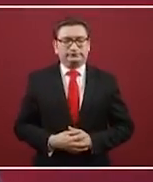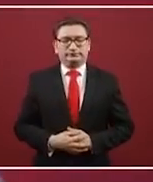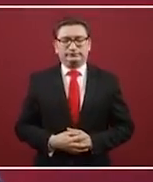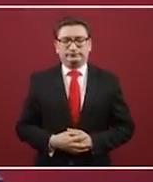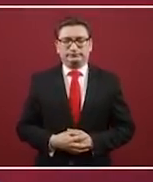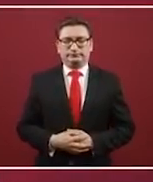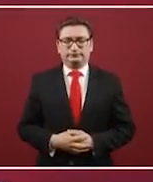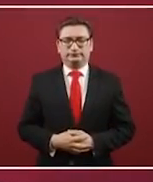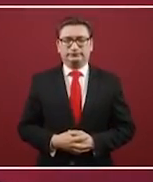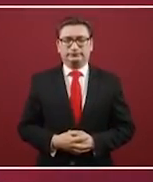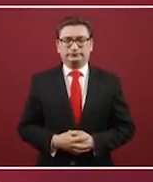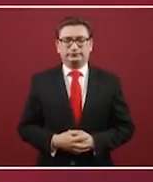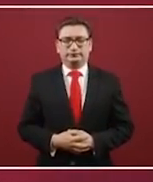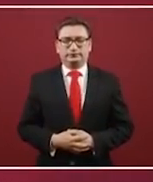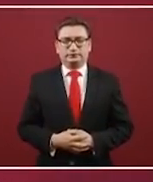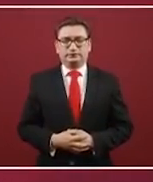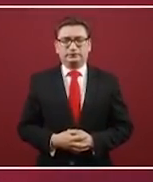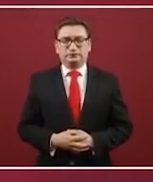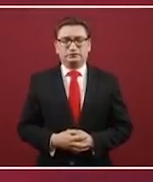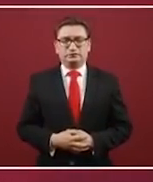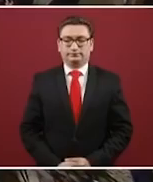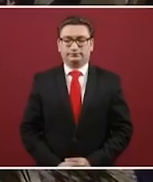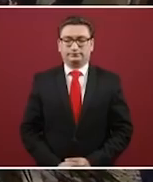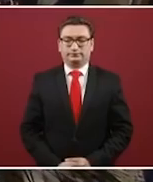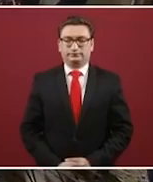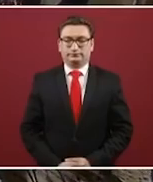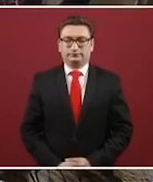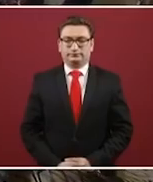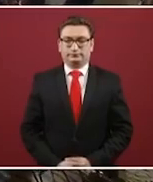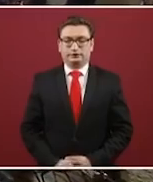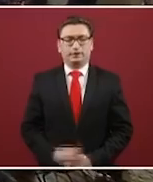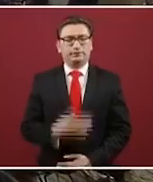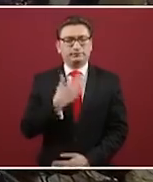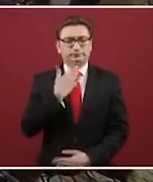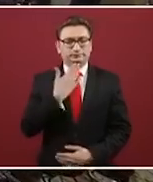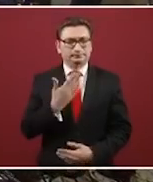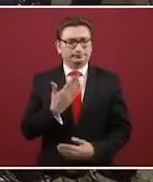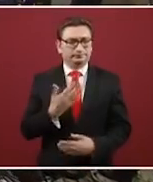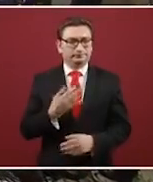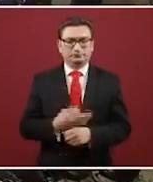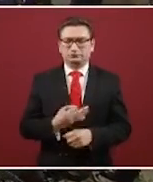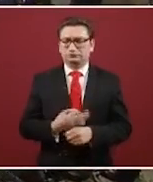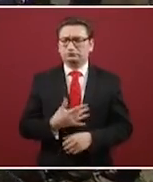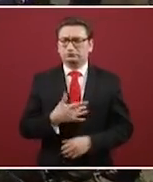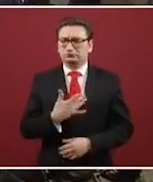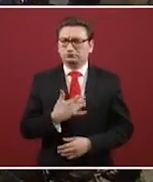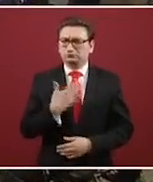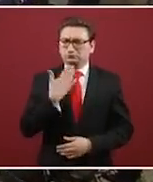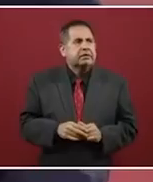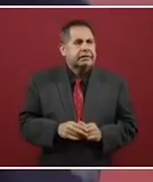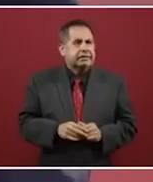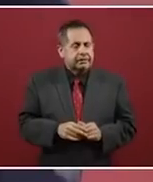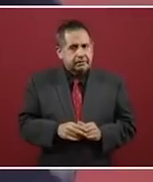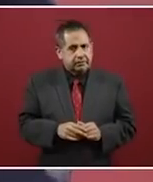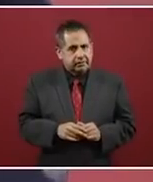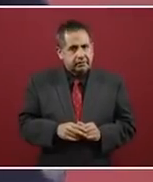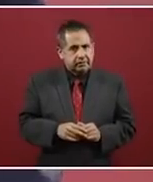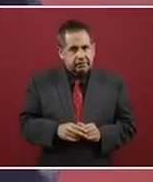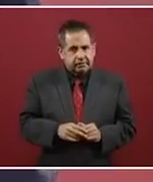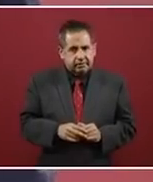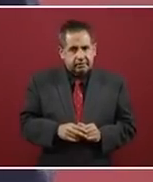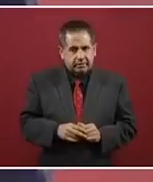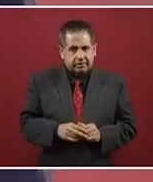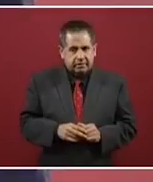el presidente andrés manuel lópez obrador informó que el empresario germán larrea apoyará en las labores para rescatar los restos de los